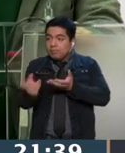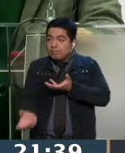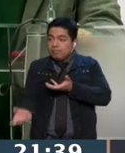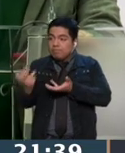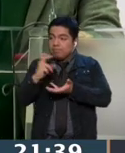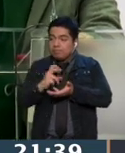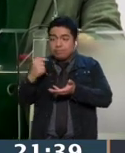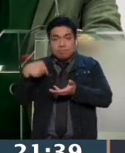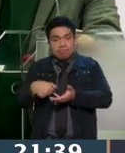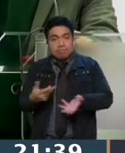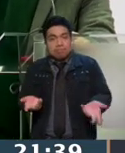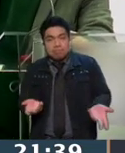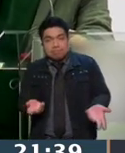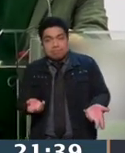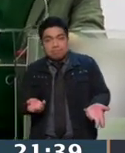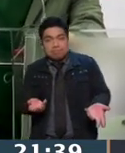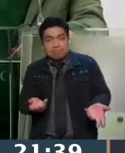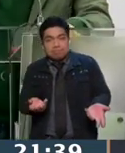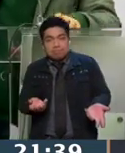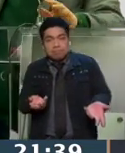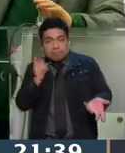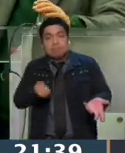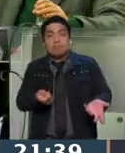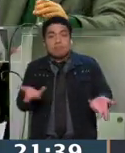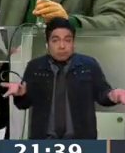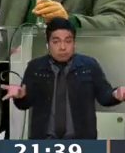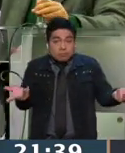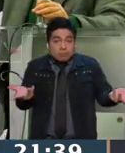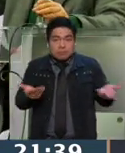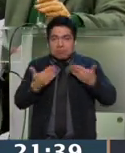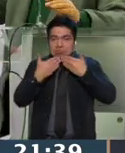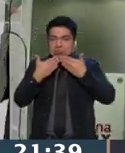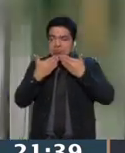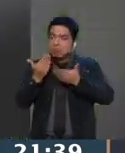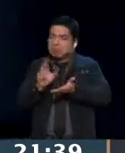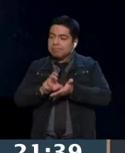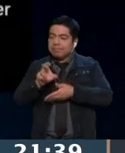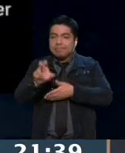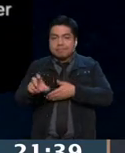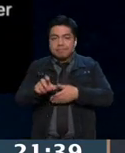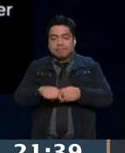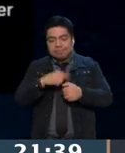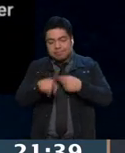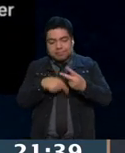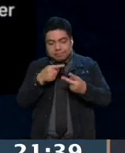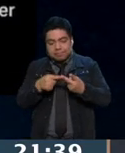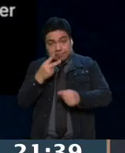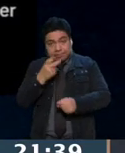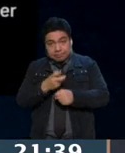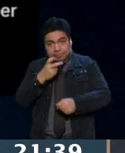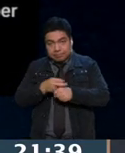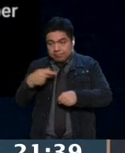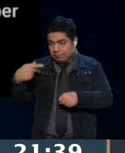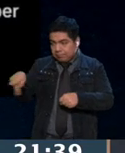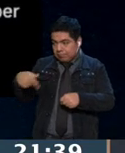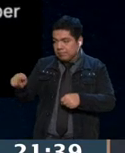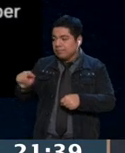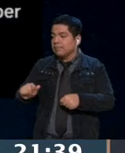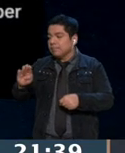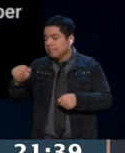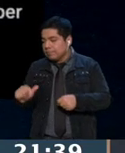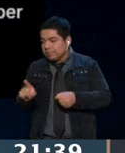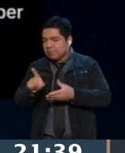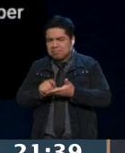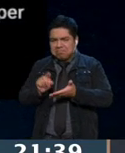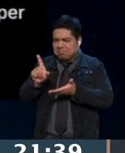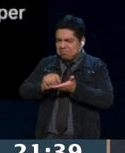país. Eso es que hay un buen ambiente de inversión en la ciudad. La segunda mentira, difundida por Santiago Taboada,